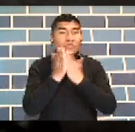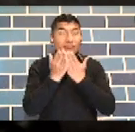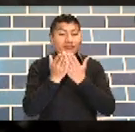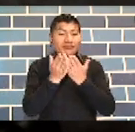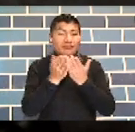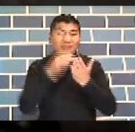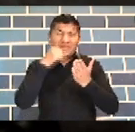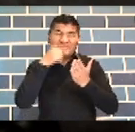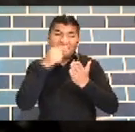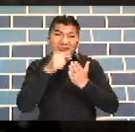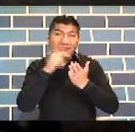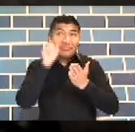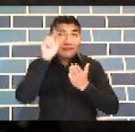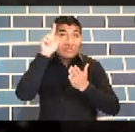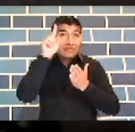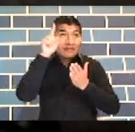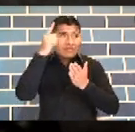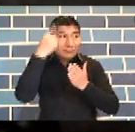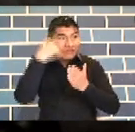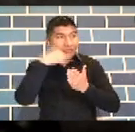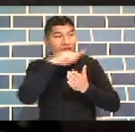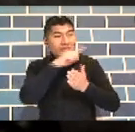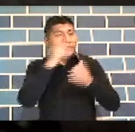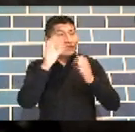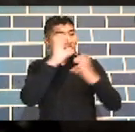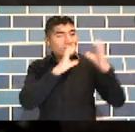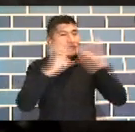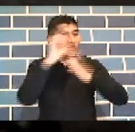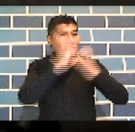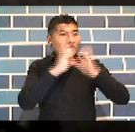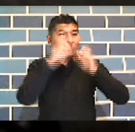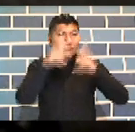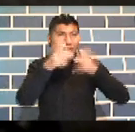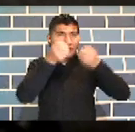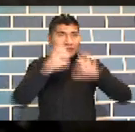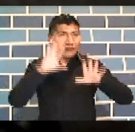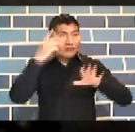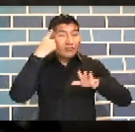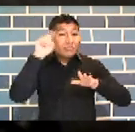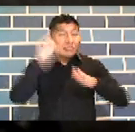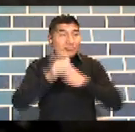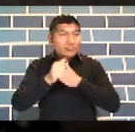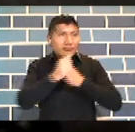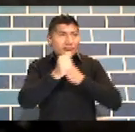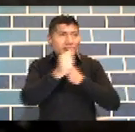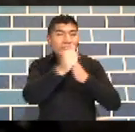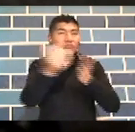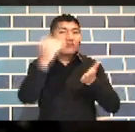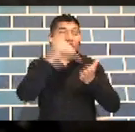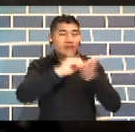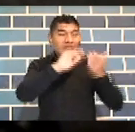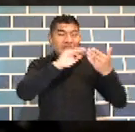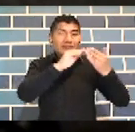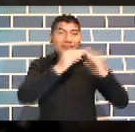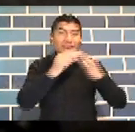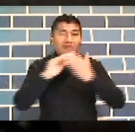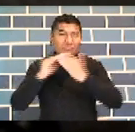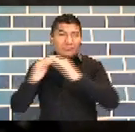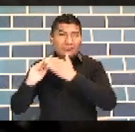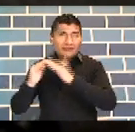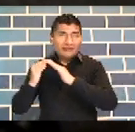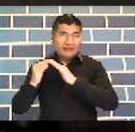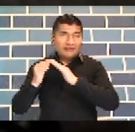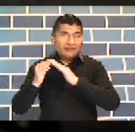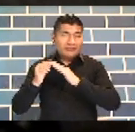dice también que Él va en búsqueda del que está perdido para conducirlo nuevamente a la comunidad, a